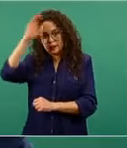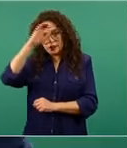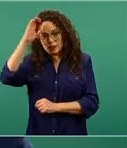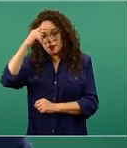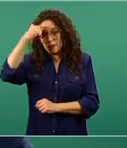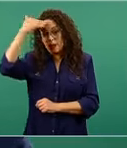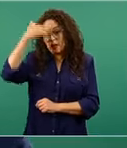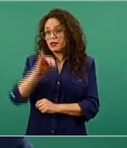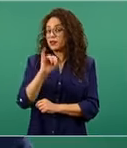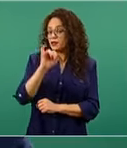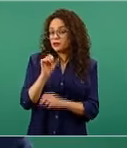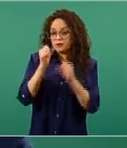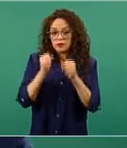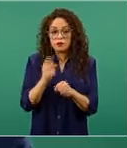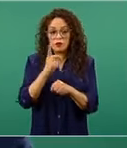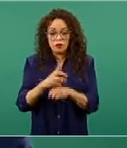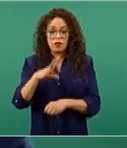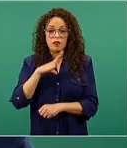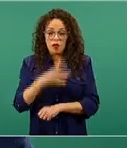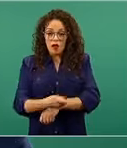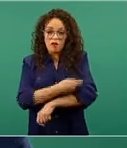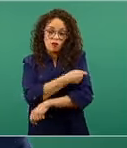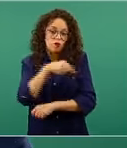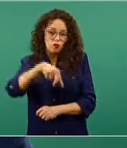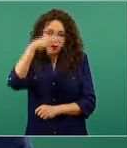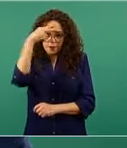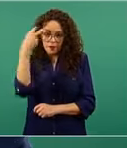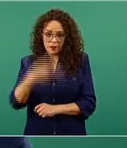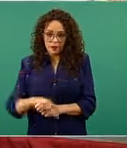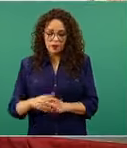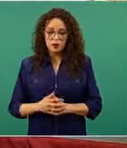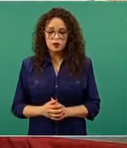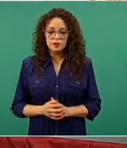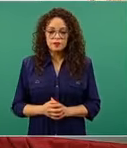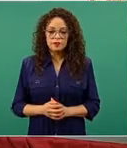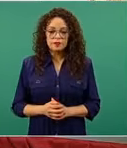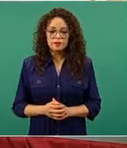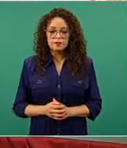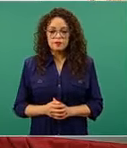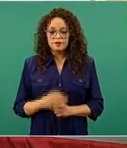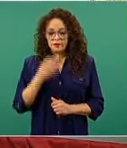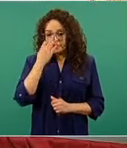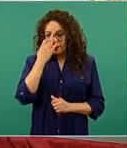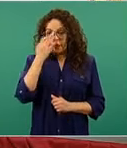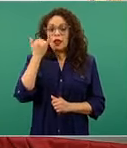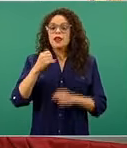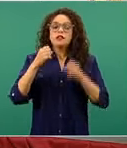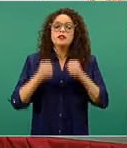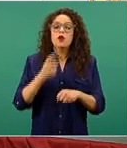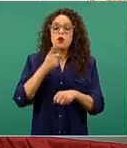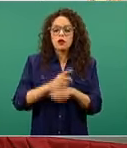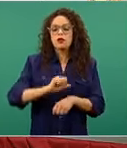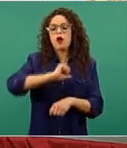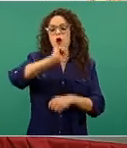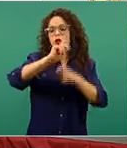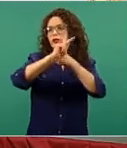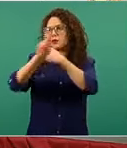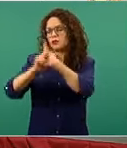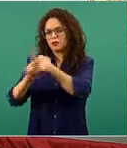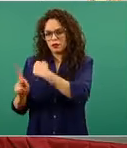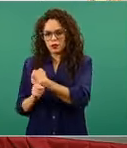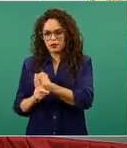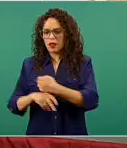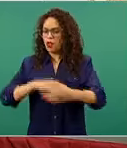seguridad de las vacunas en México, de la seguridad de las vacunas en los demás países. En todos los países estas